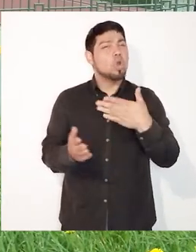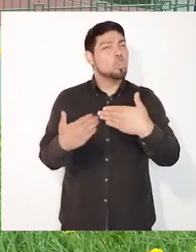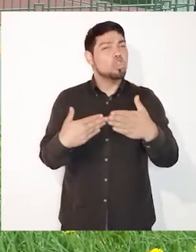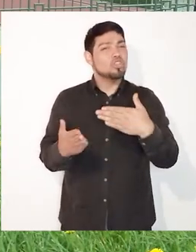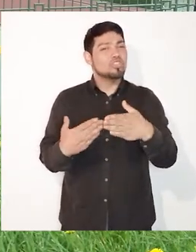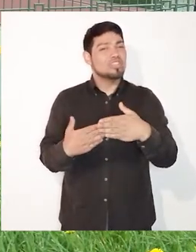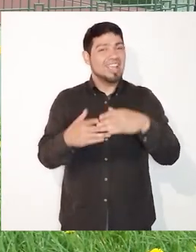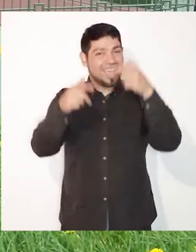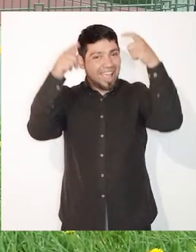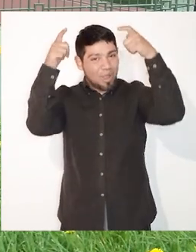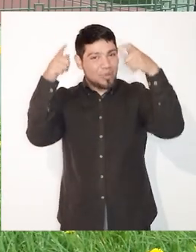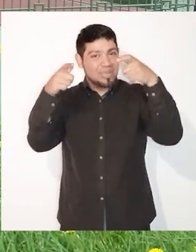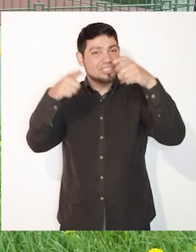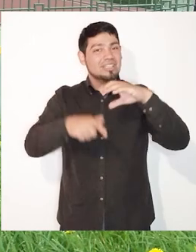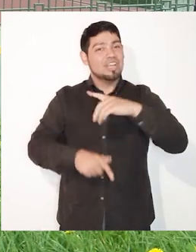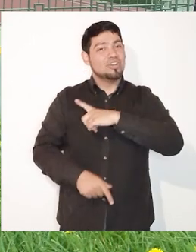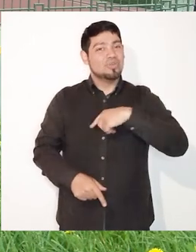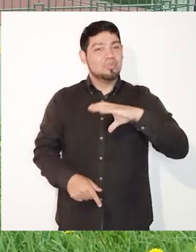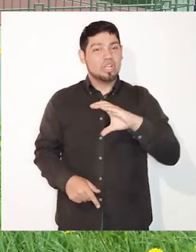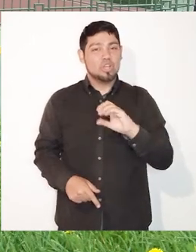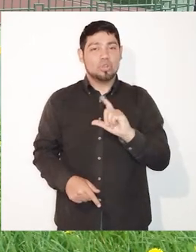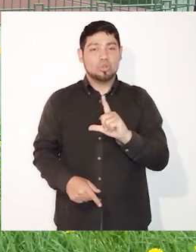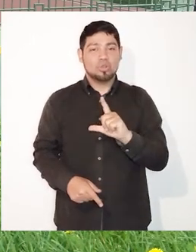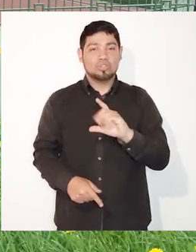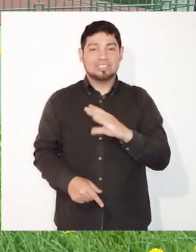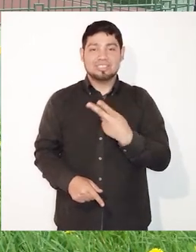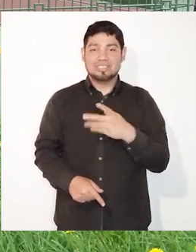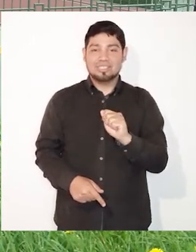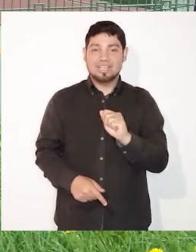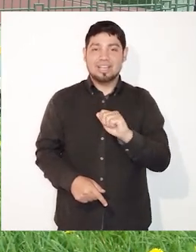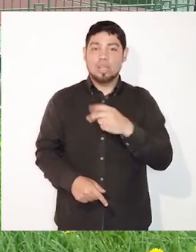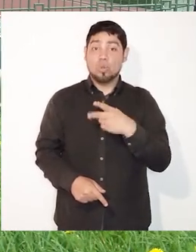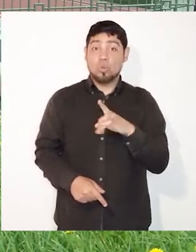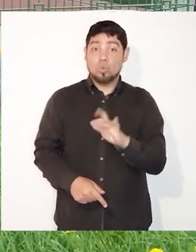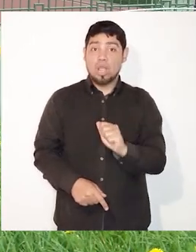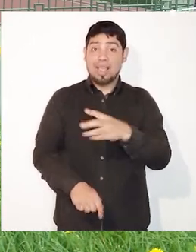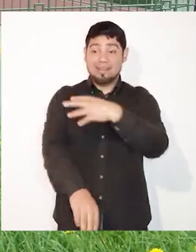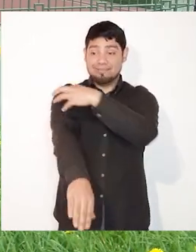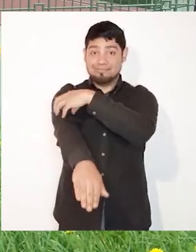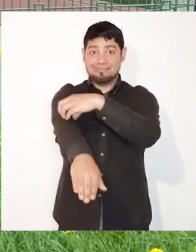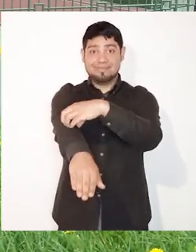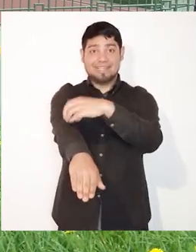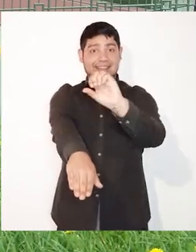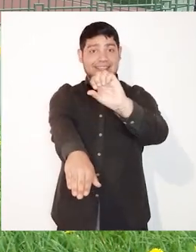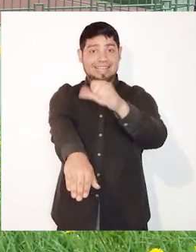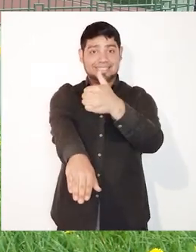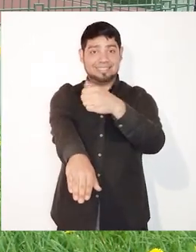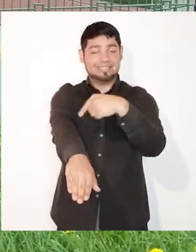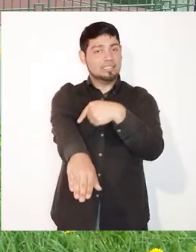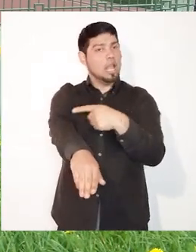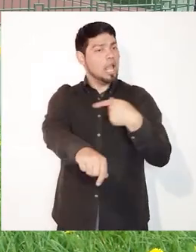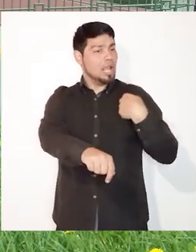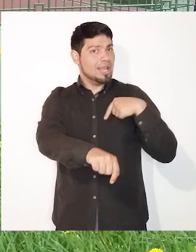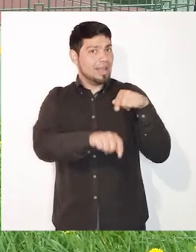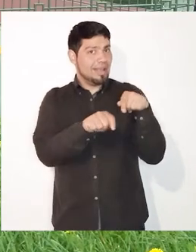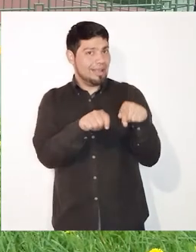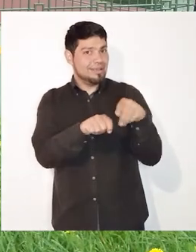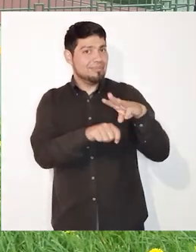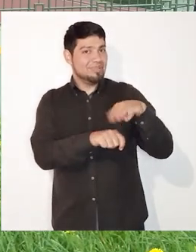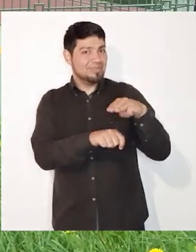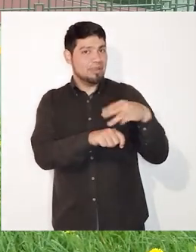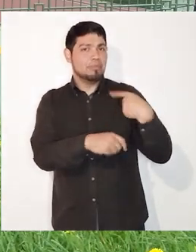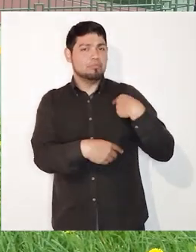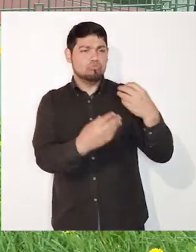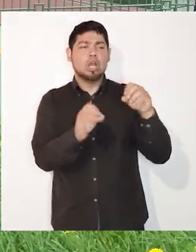provincia Huasa de Colchagua, en la sexta región. Y allí mi madre,